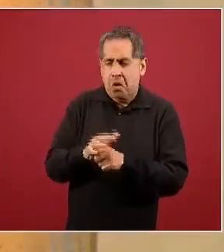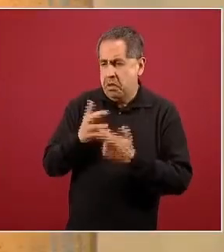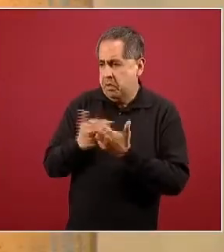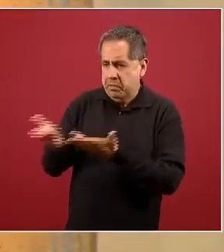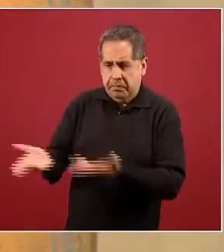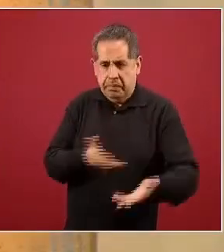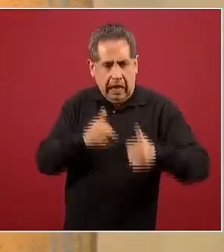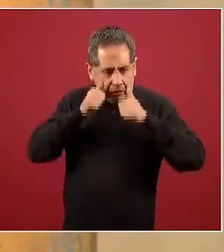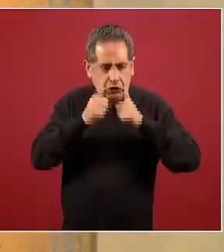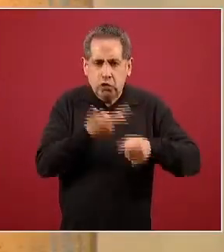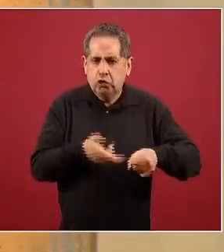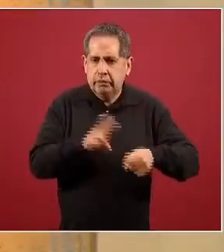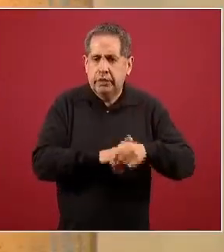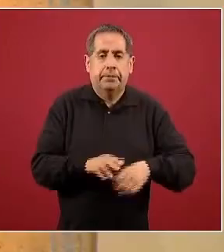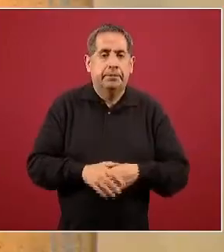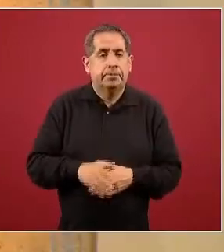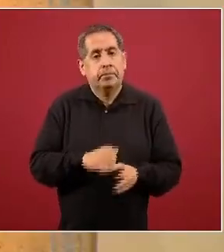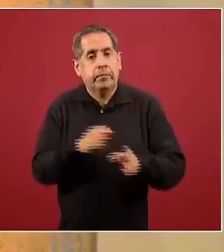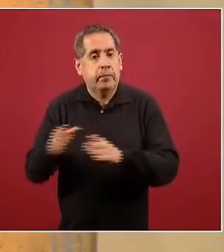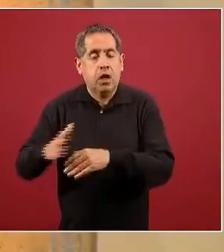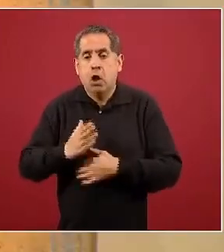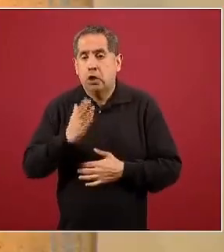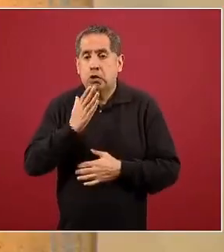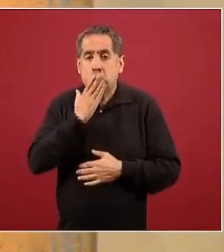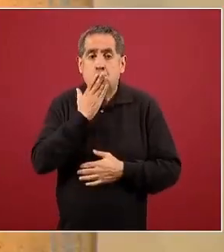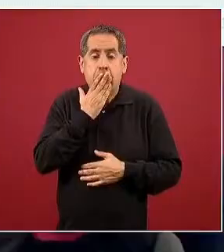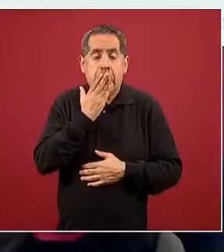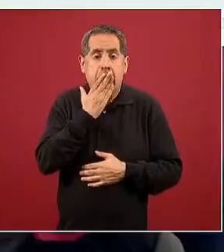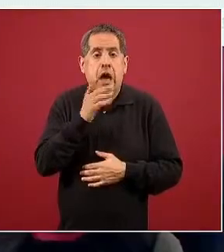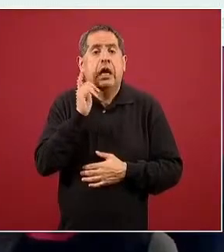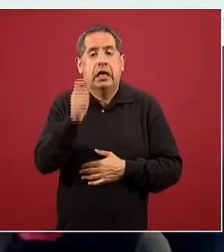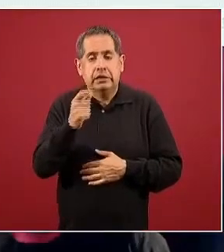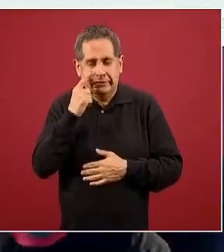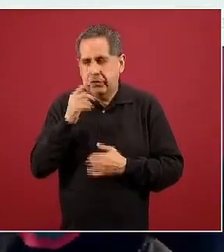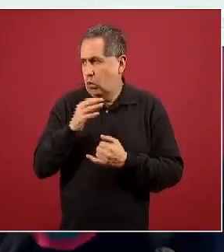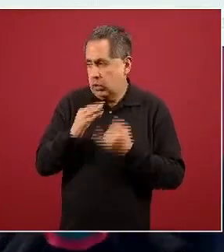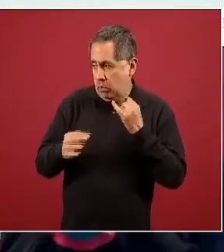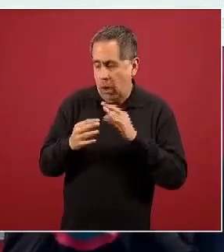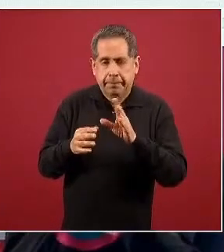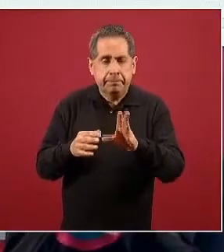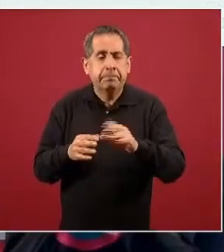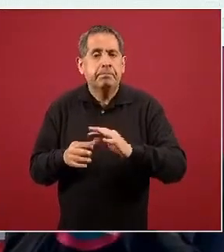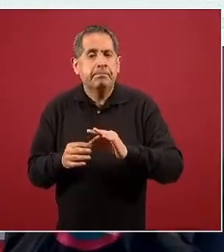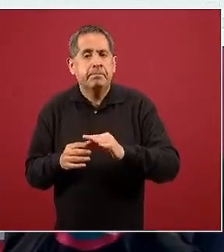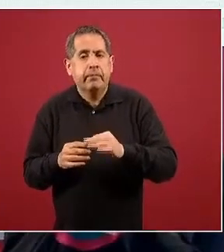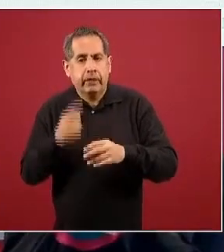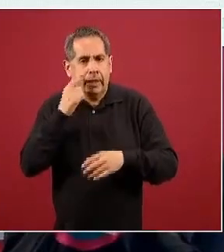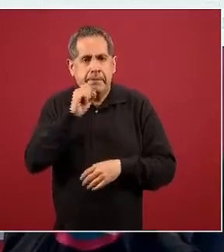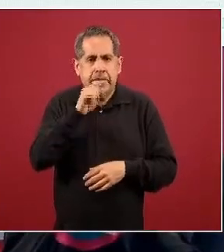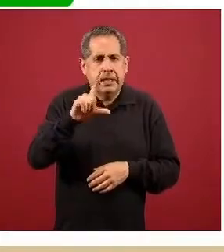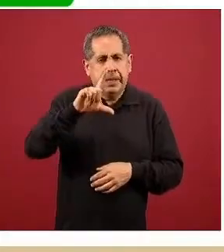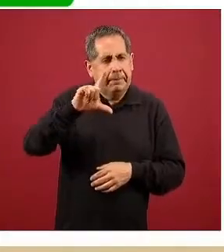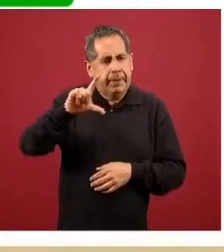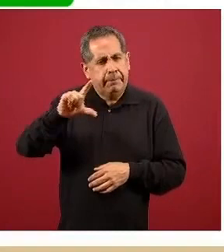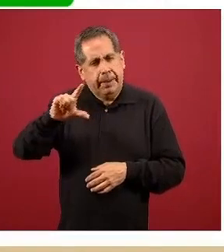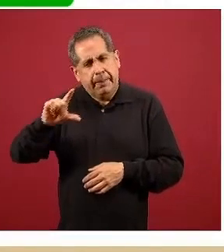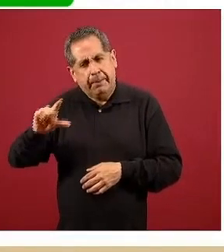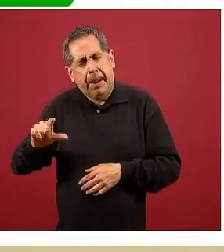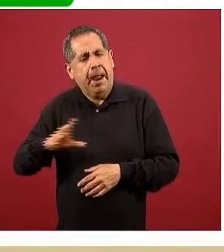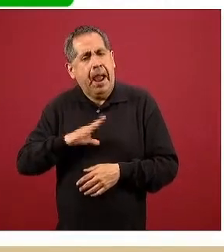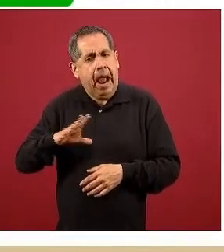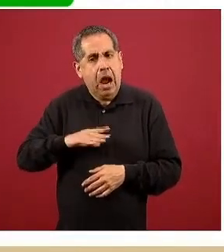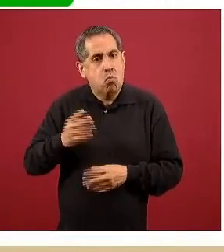de Sinaloa. Y el estado de Sonora, que si no me equivoco es el último de los estados, también observamos una disminución